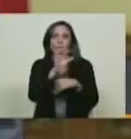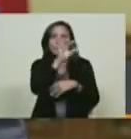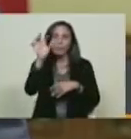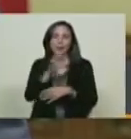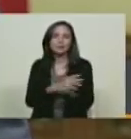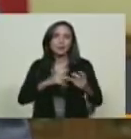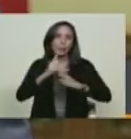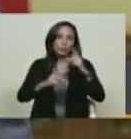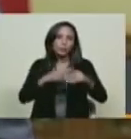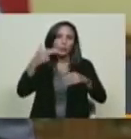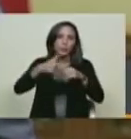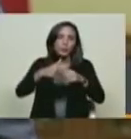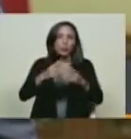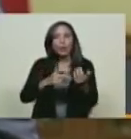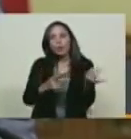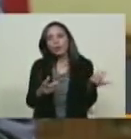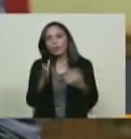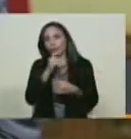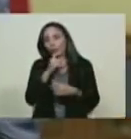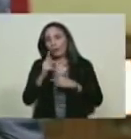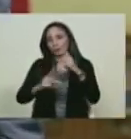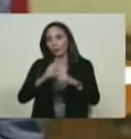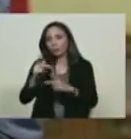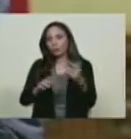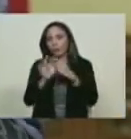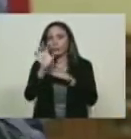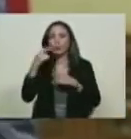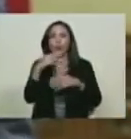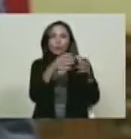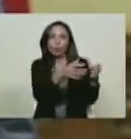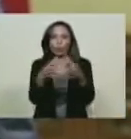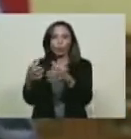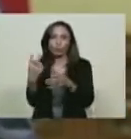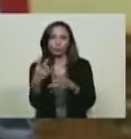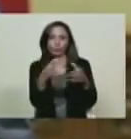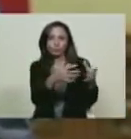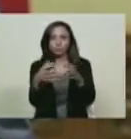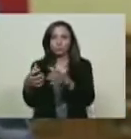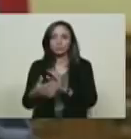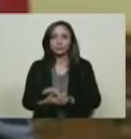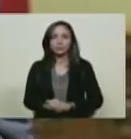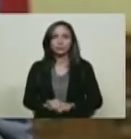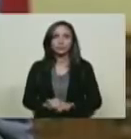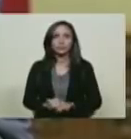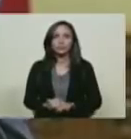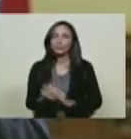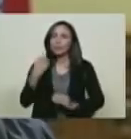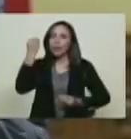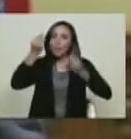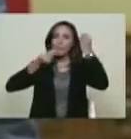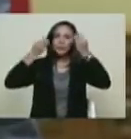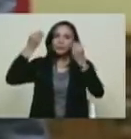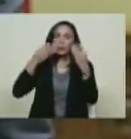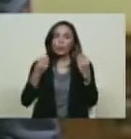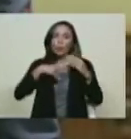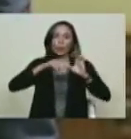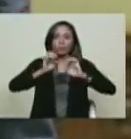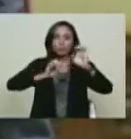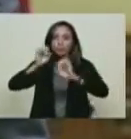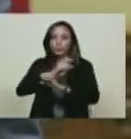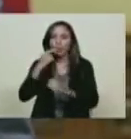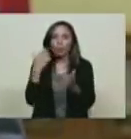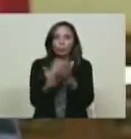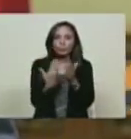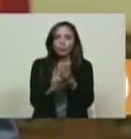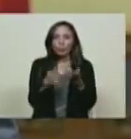no OPEP. De allí pasamos a analizar lo que es el monitoreo del mercado